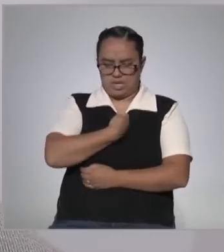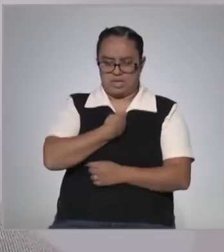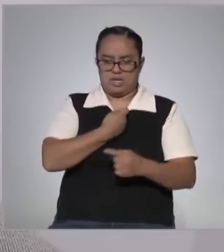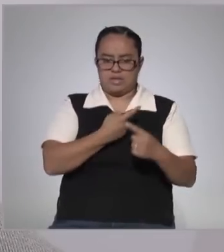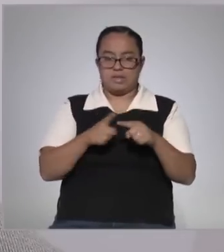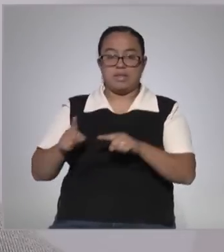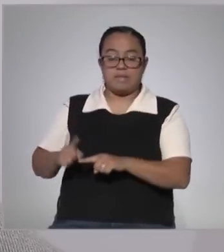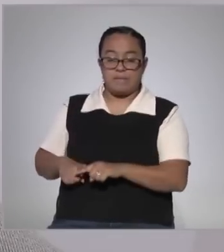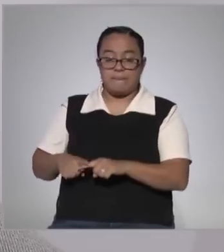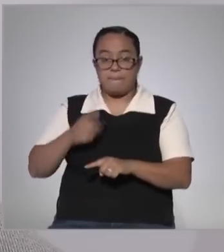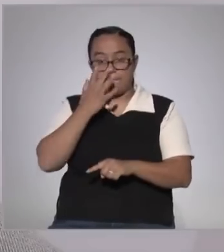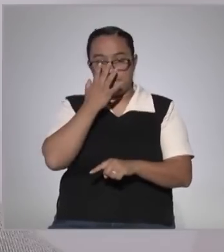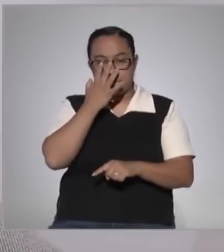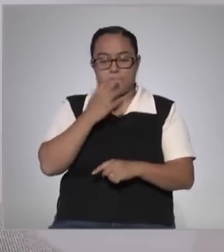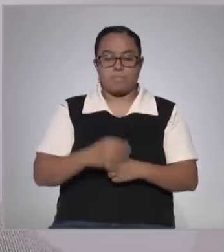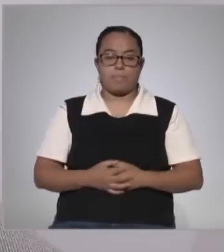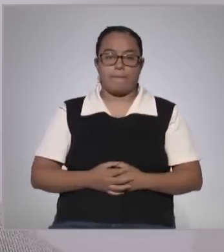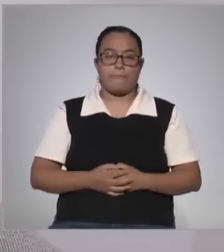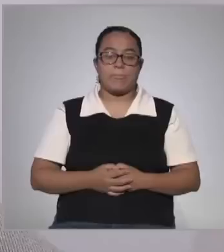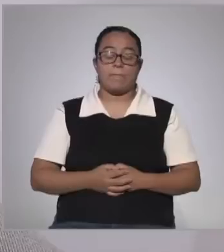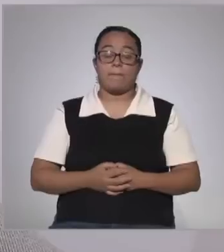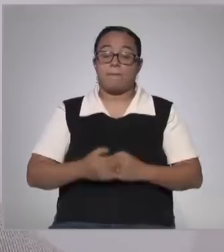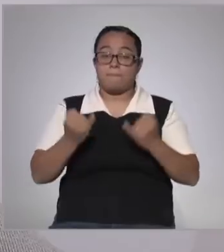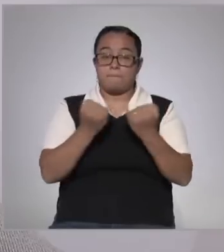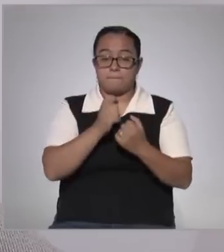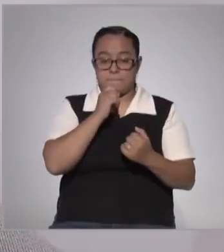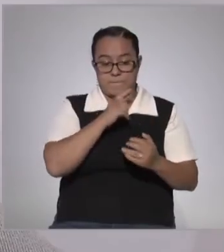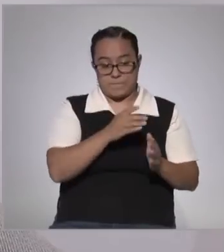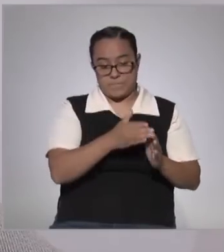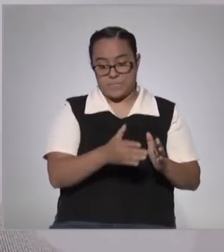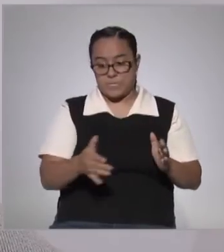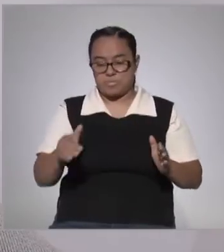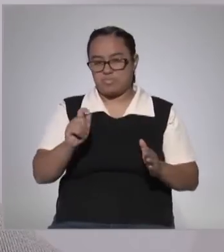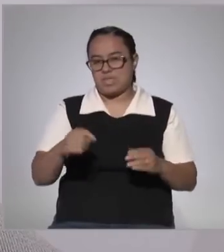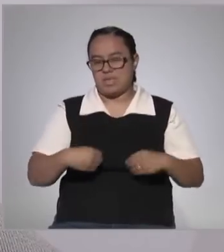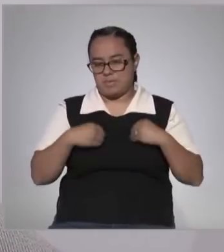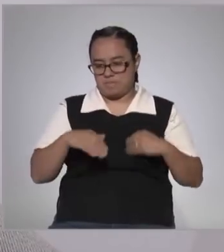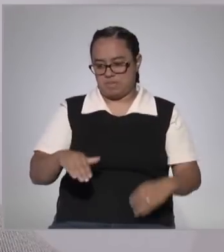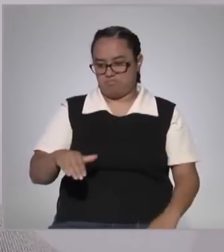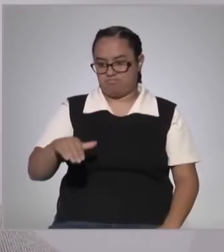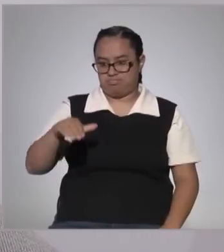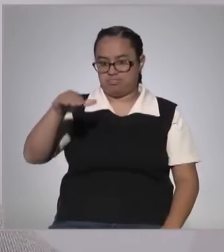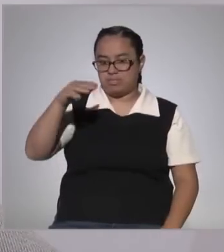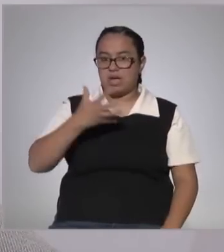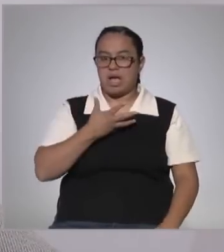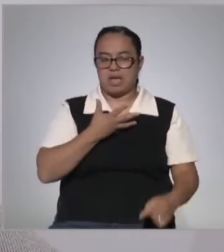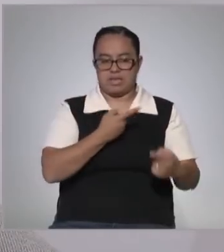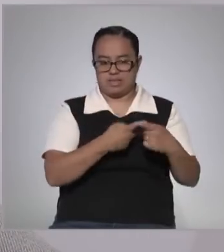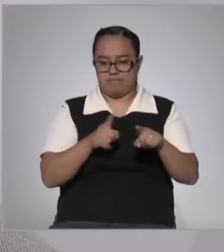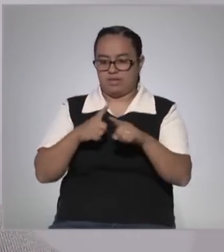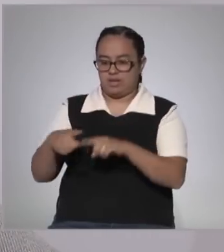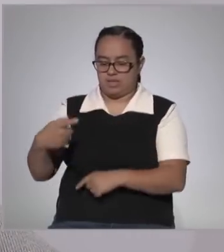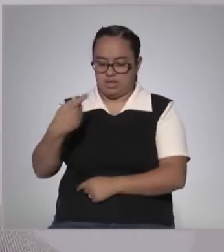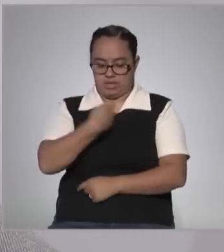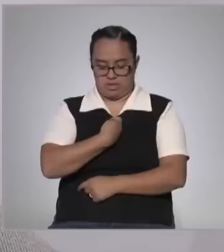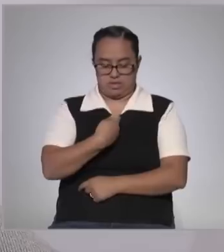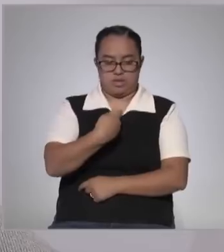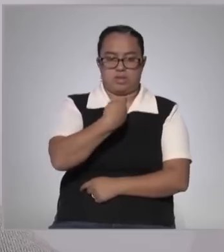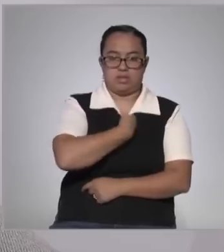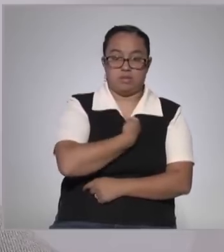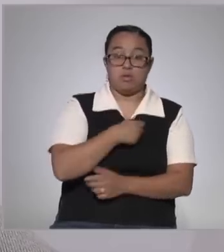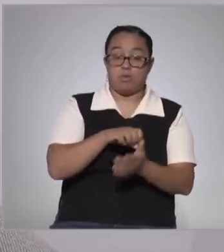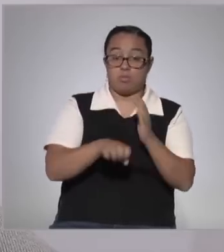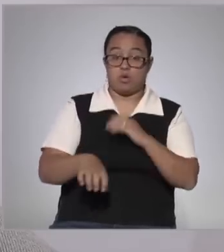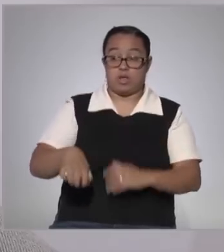de la adolescencia que se habla, sino a lo largo de la vida nosotros vamos teniendo identidades. Cuando somos